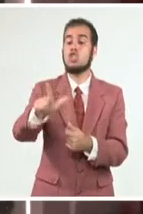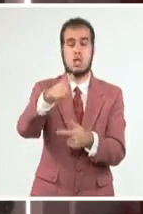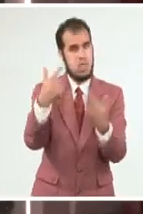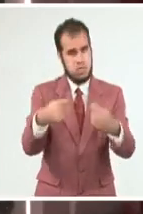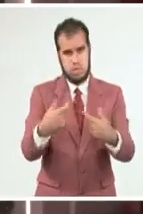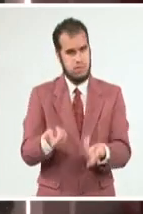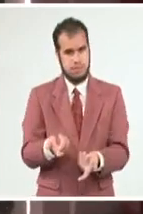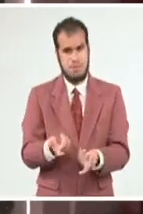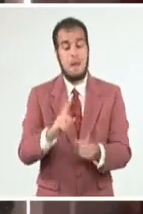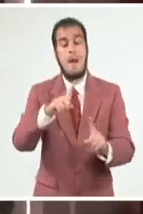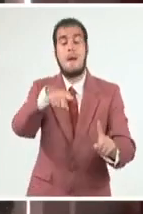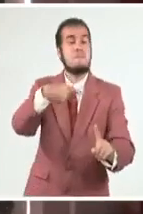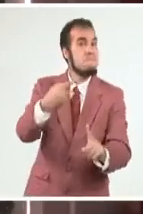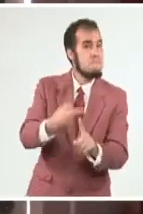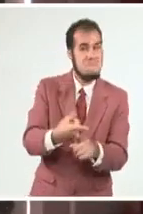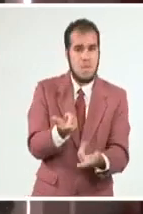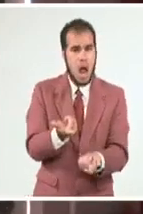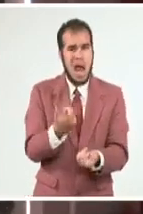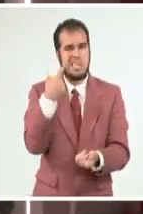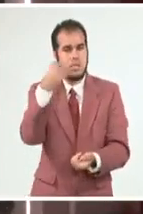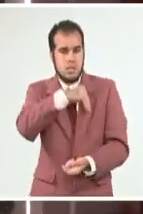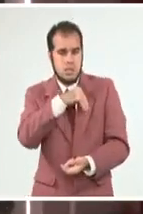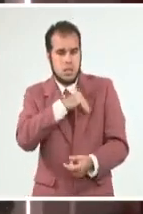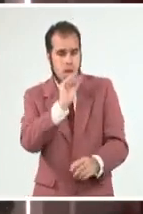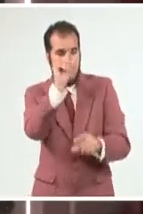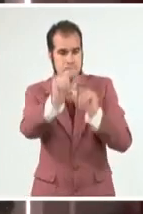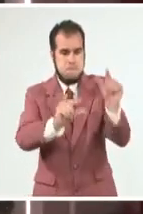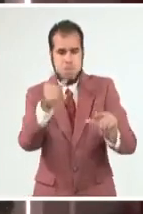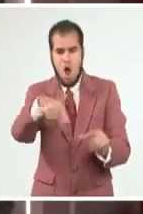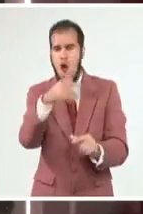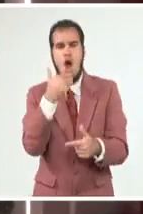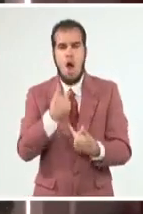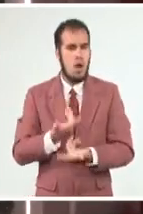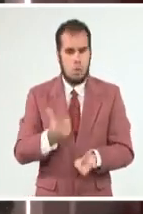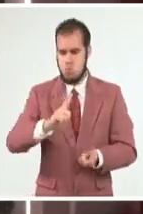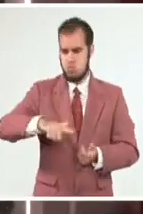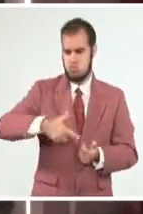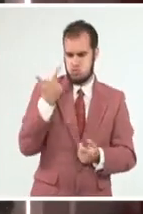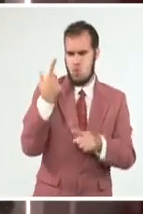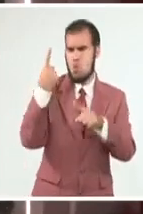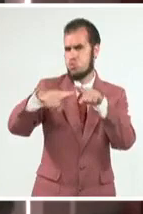problemas también de los sentimientos, con los problemas espirituales y con los problemas